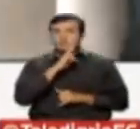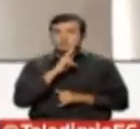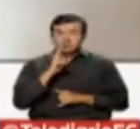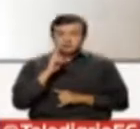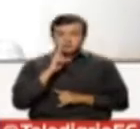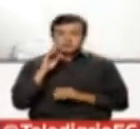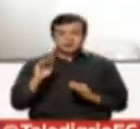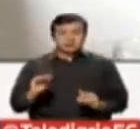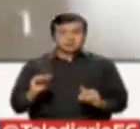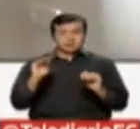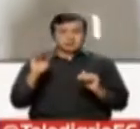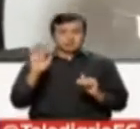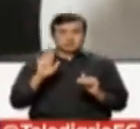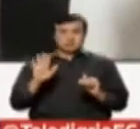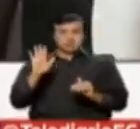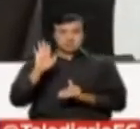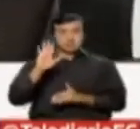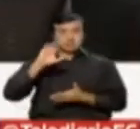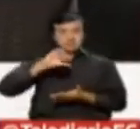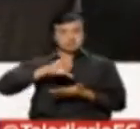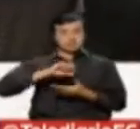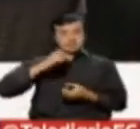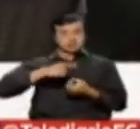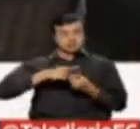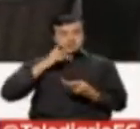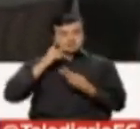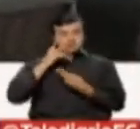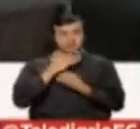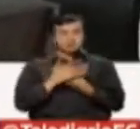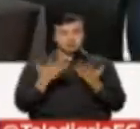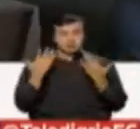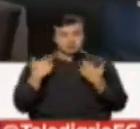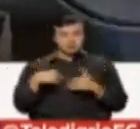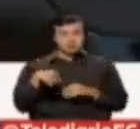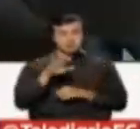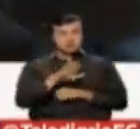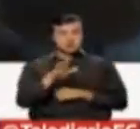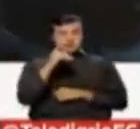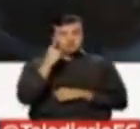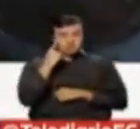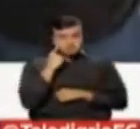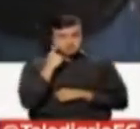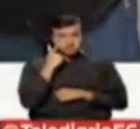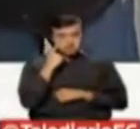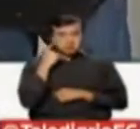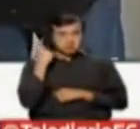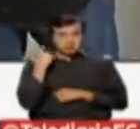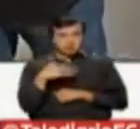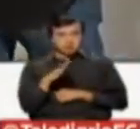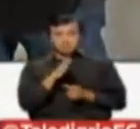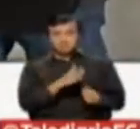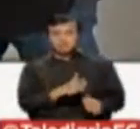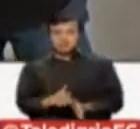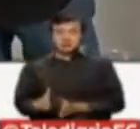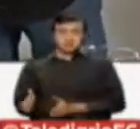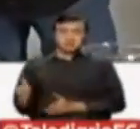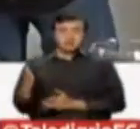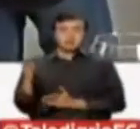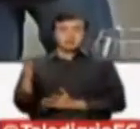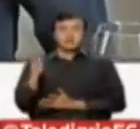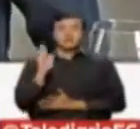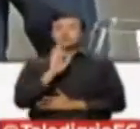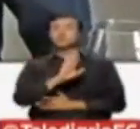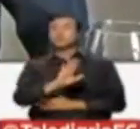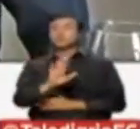de alto nivel aquí en la ciudad de quito como podemos apreciar en este momento se está pues representando lo que ellos